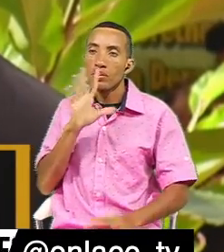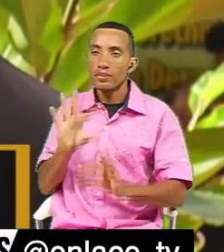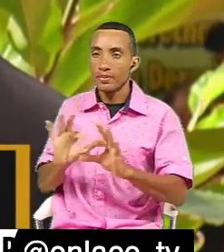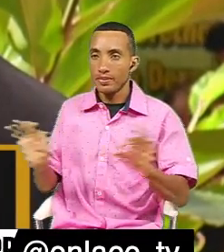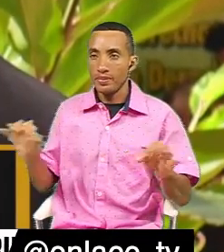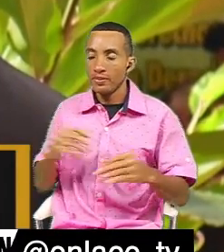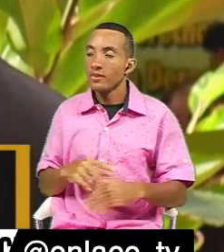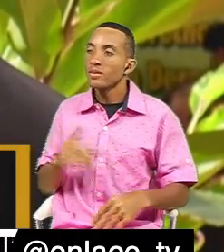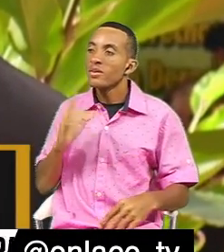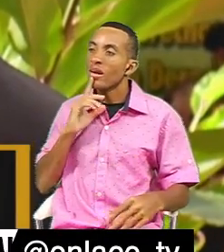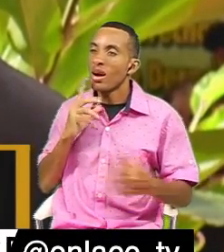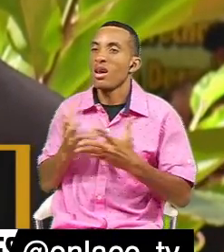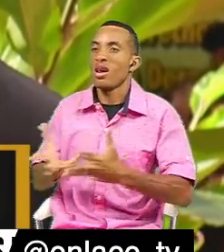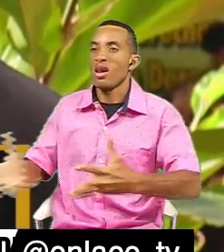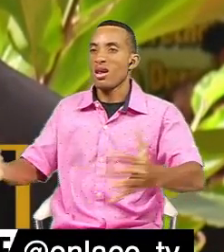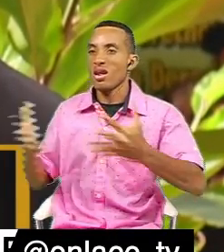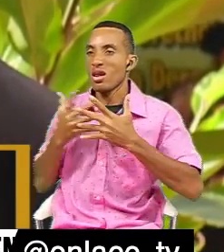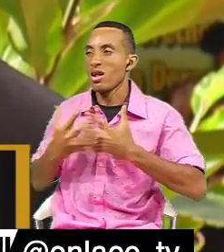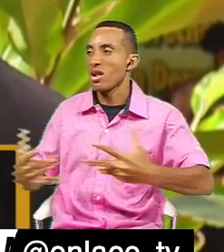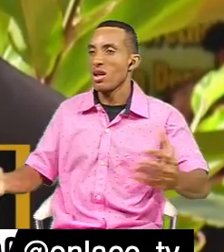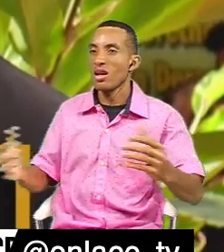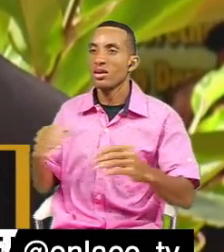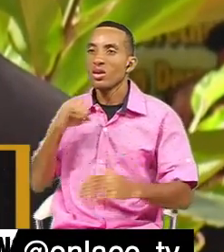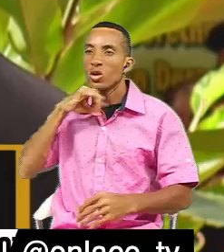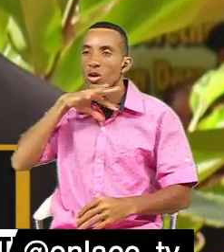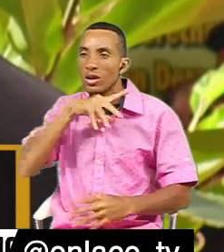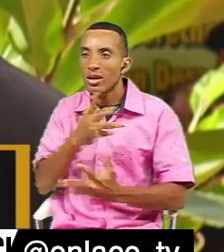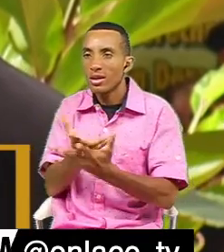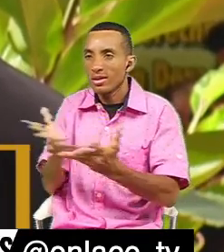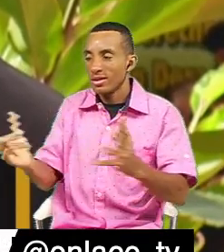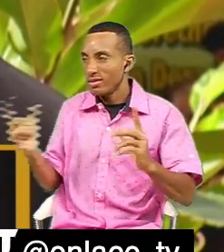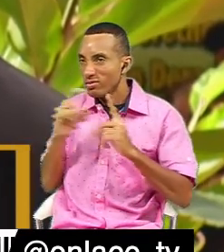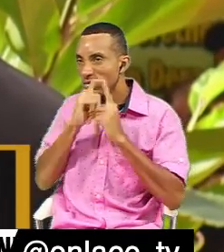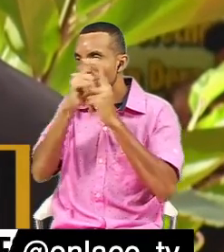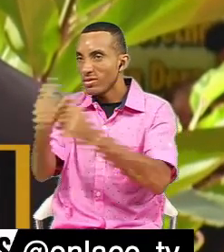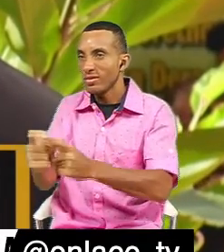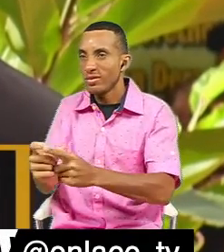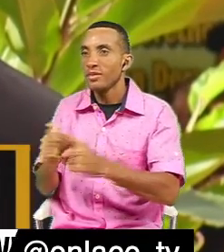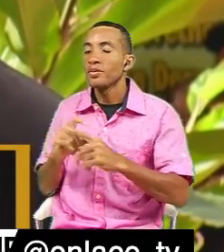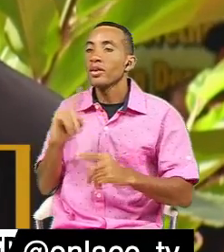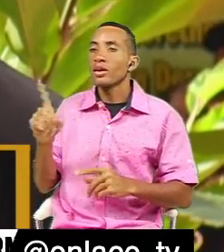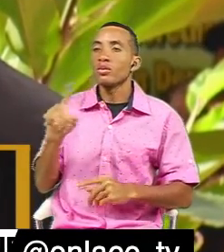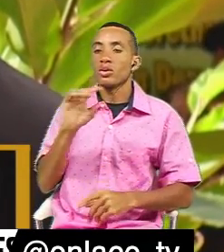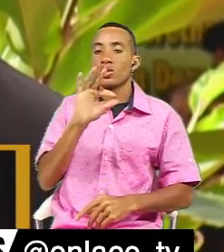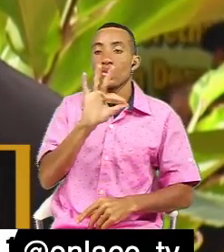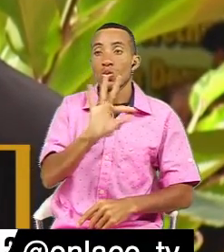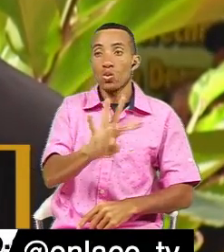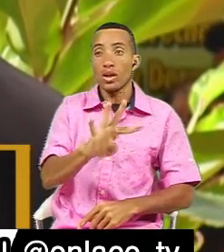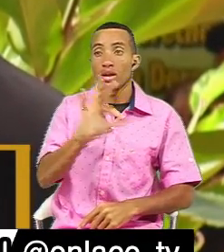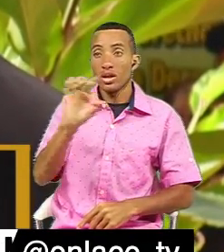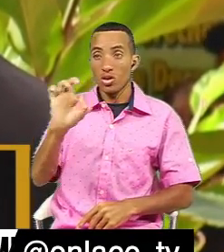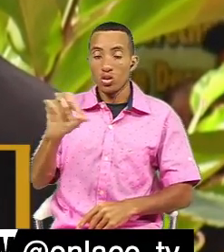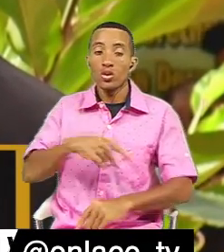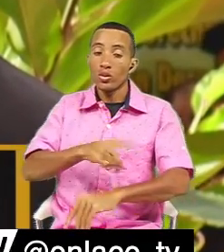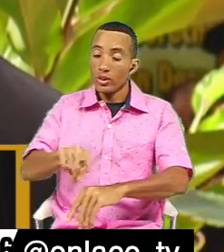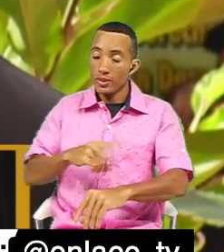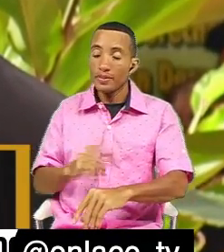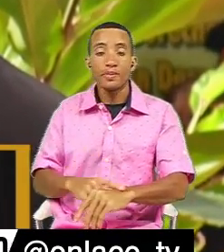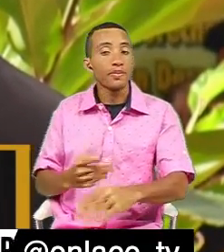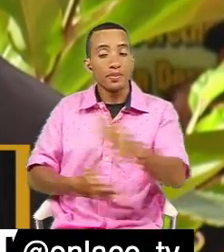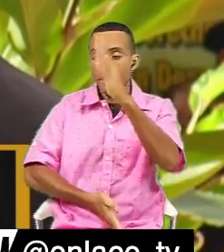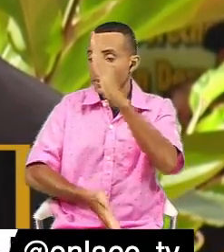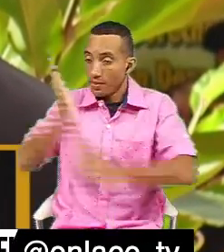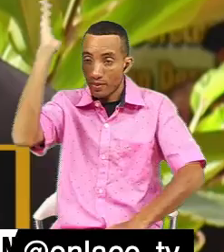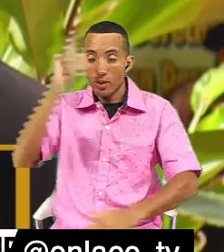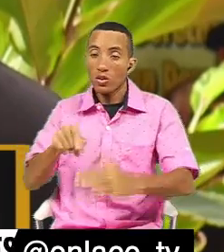insultándome, diciendo improperios, palabras soeces, y diciendo que tenía 48 horas para que me fuera de la